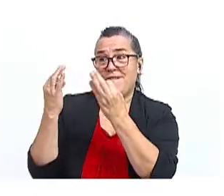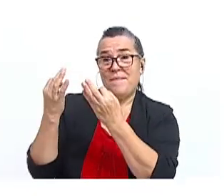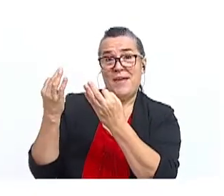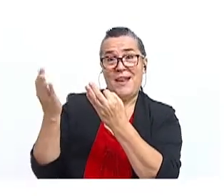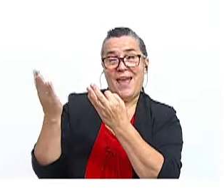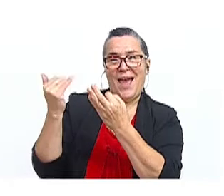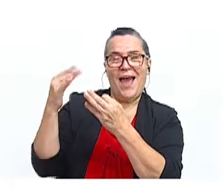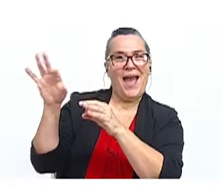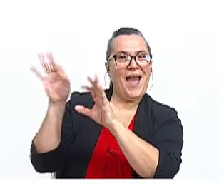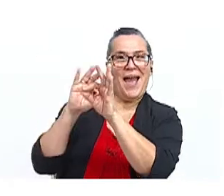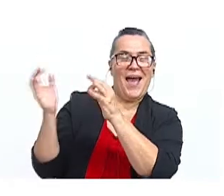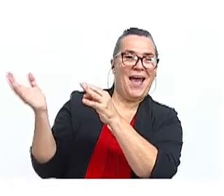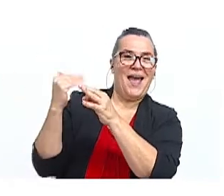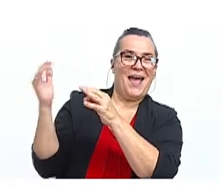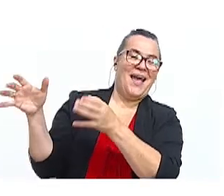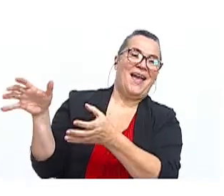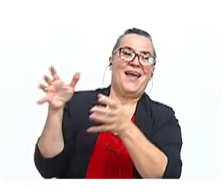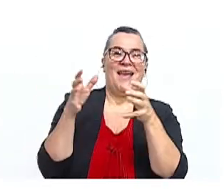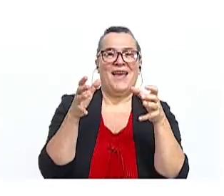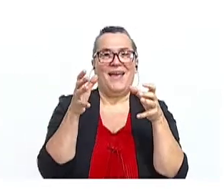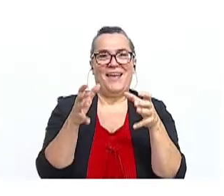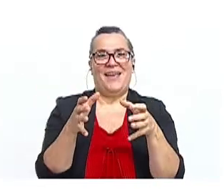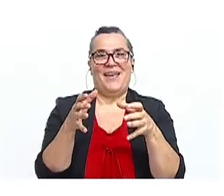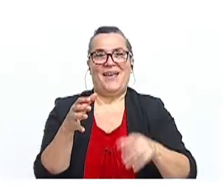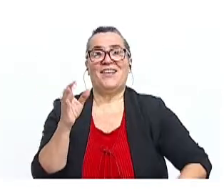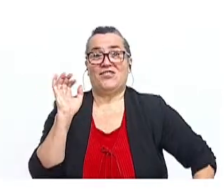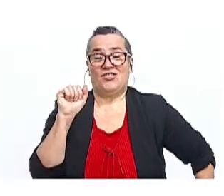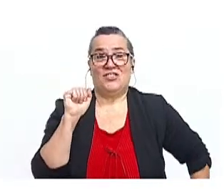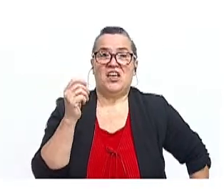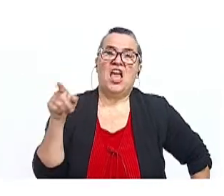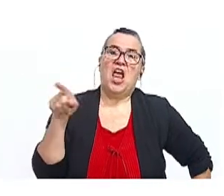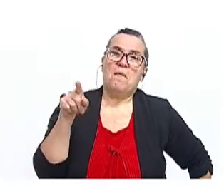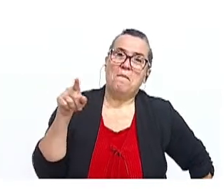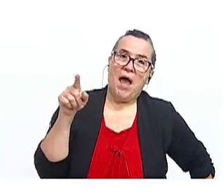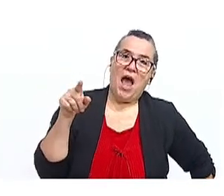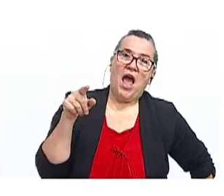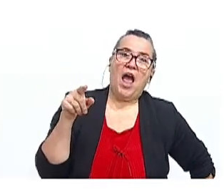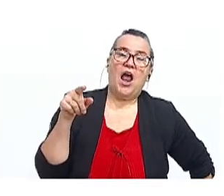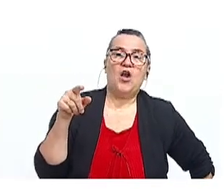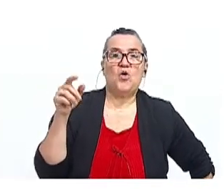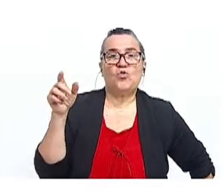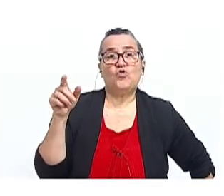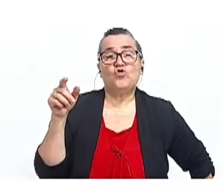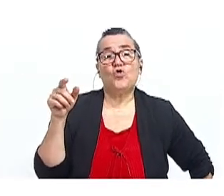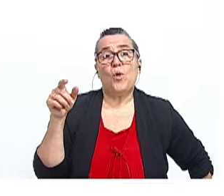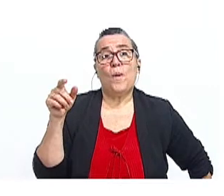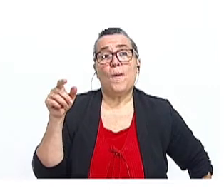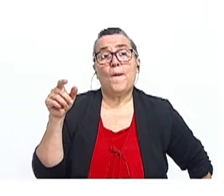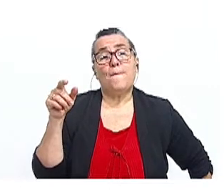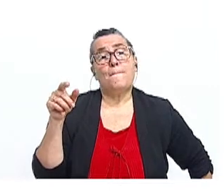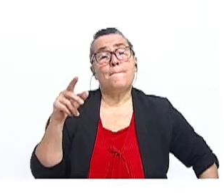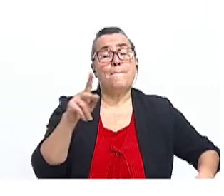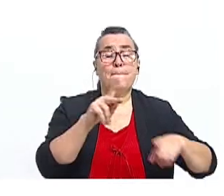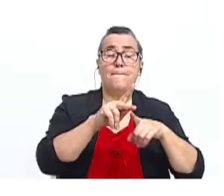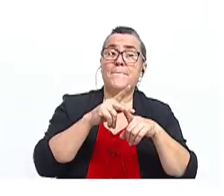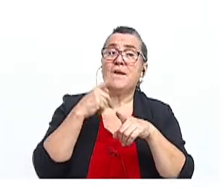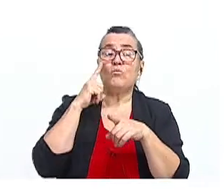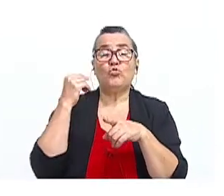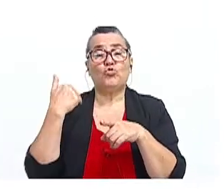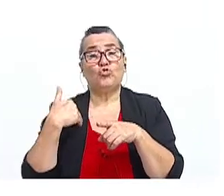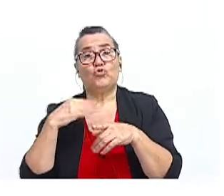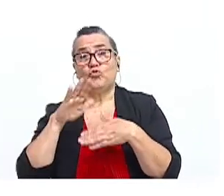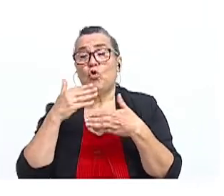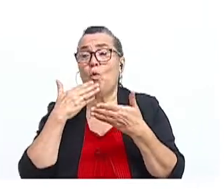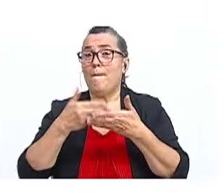de su burbuja social. Sí, hermanos, primos, tíos, todos son bienvenidos. Recuerden que